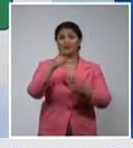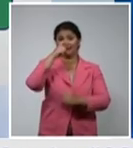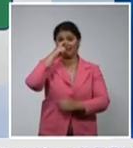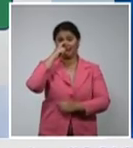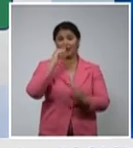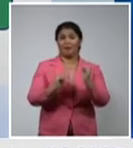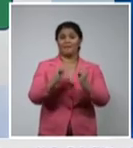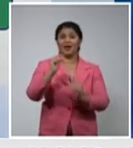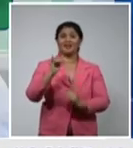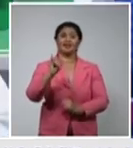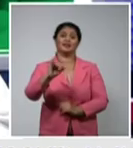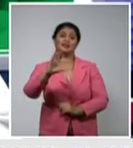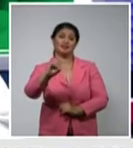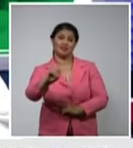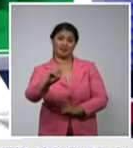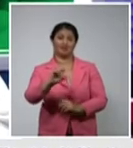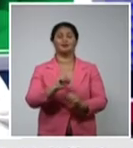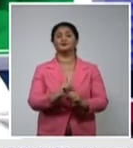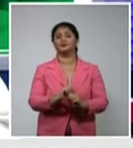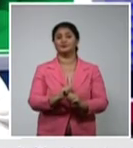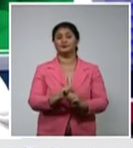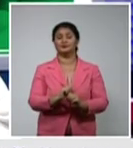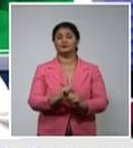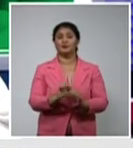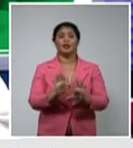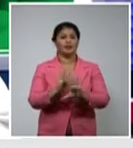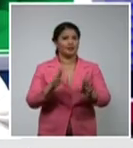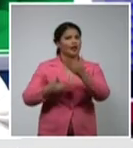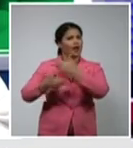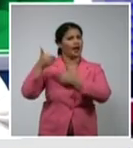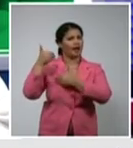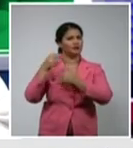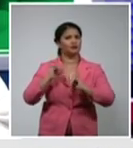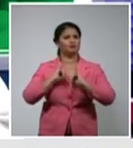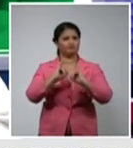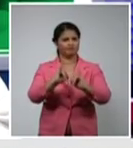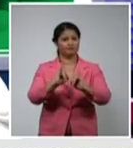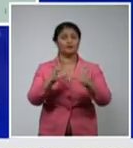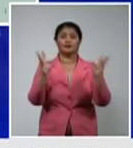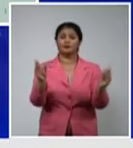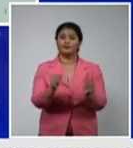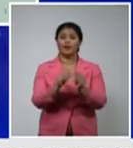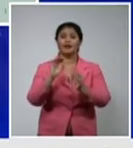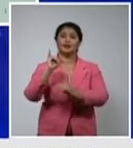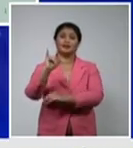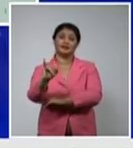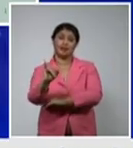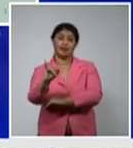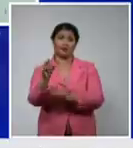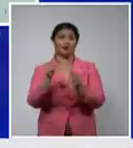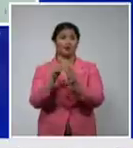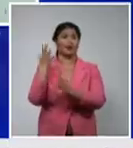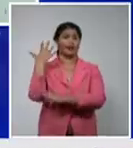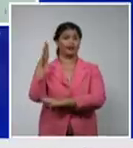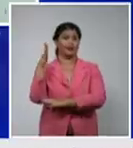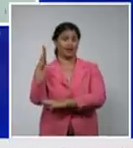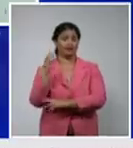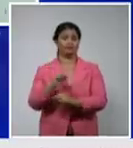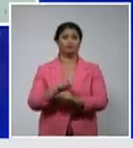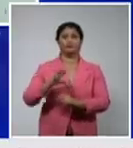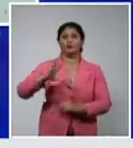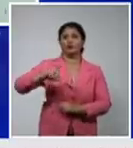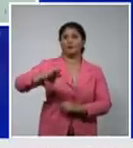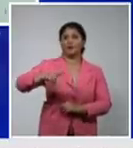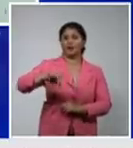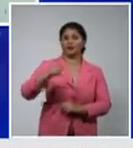Importados ayer 6, ya lo habíamos dicho, de Pinar del Río o de esta